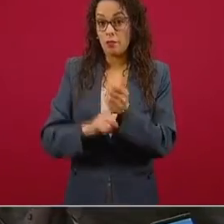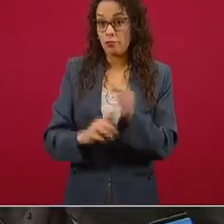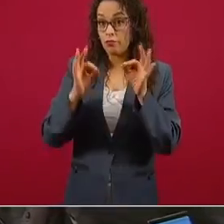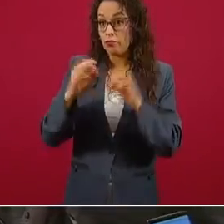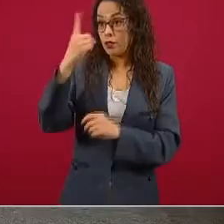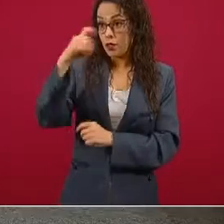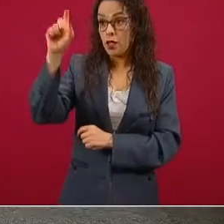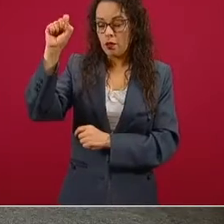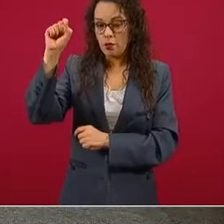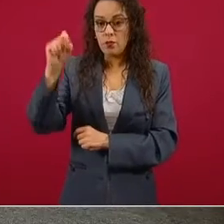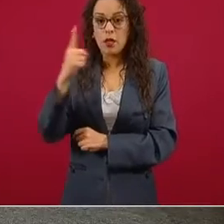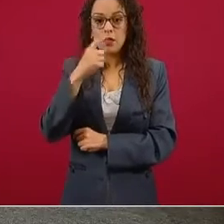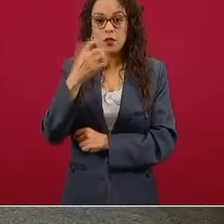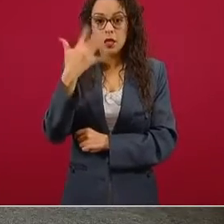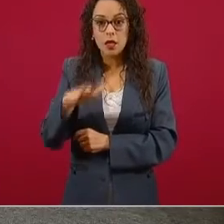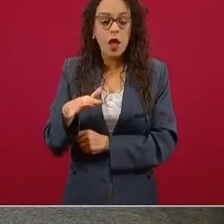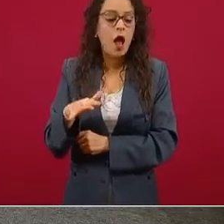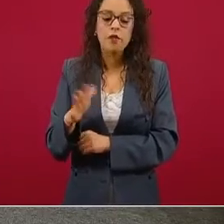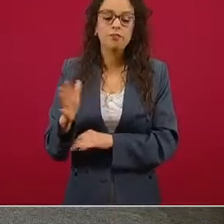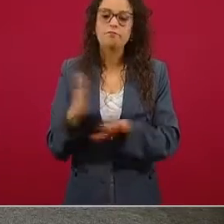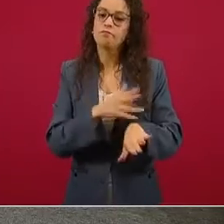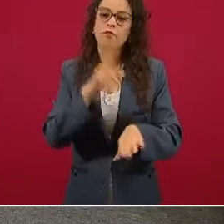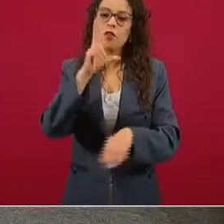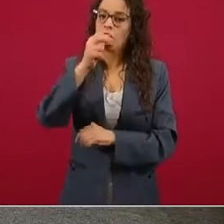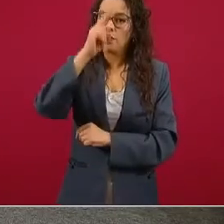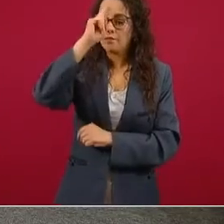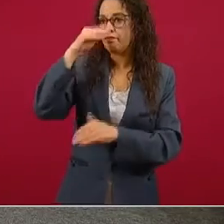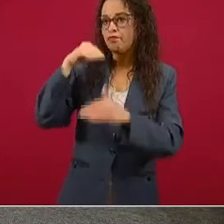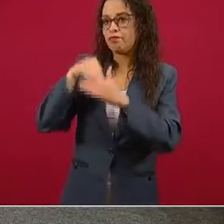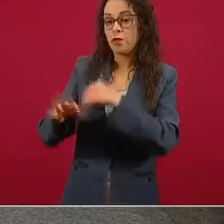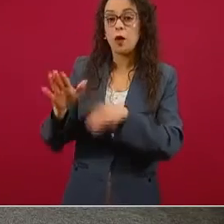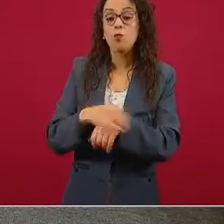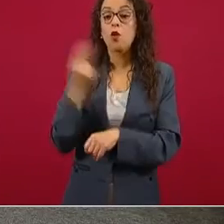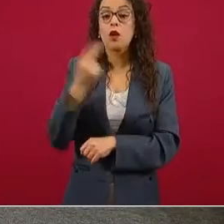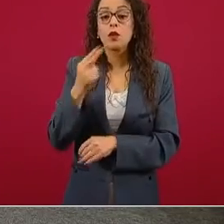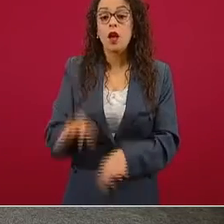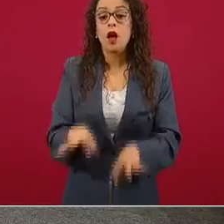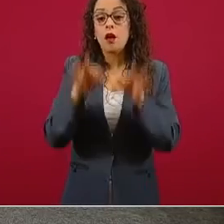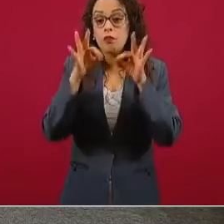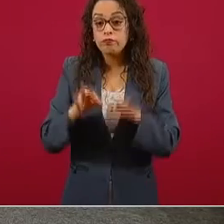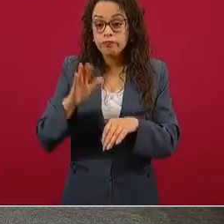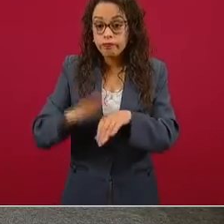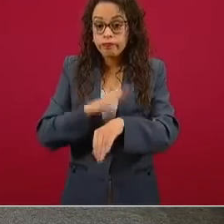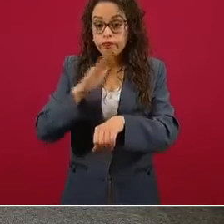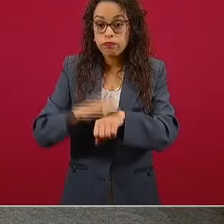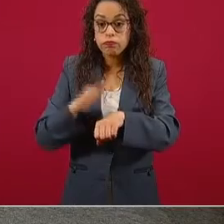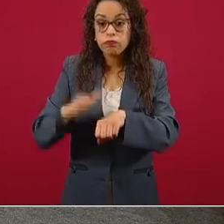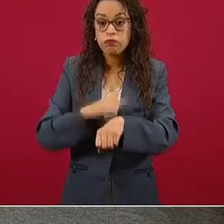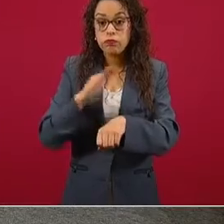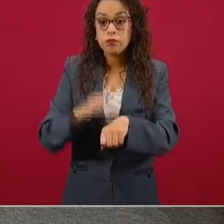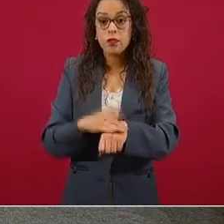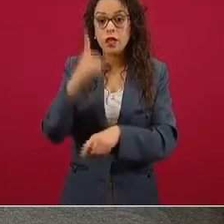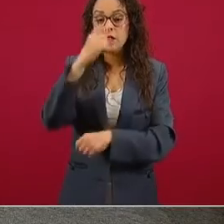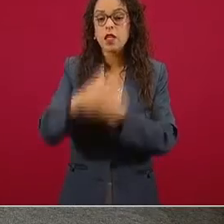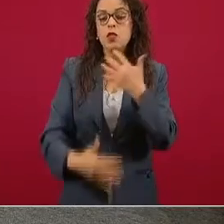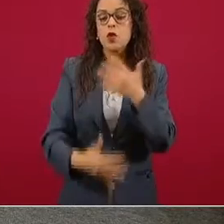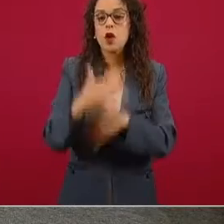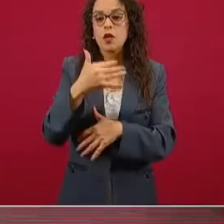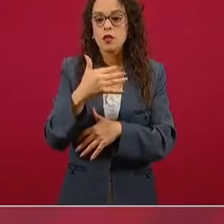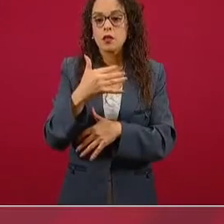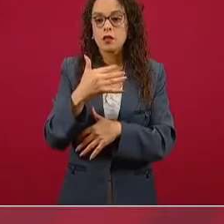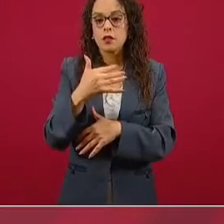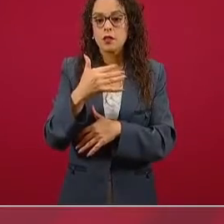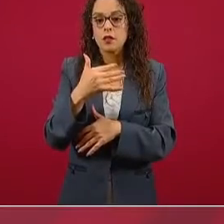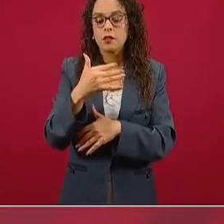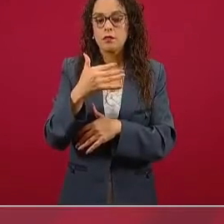entraba, porque tenían que contestar bien cuando menos 115 hacia